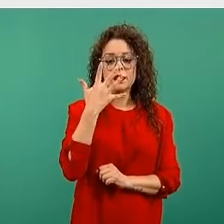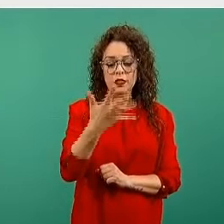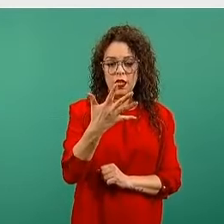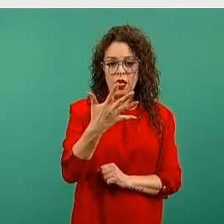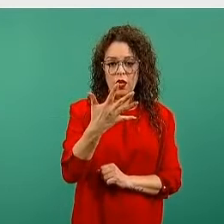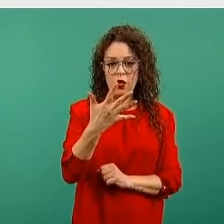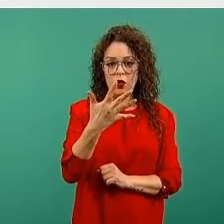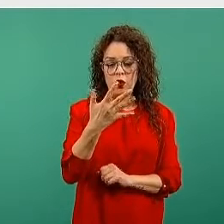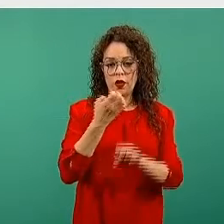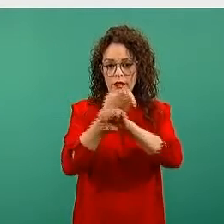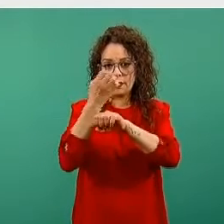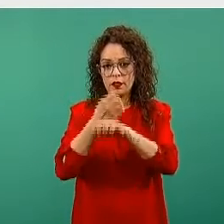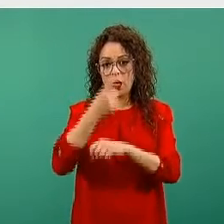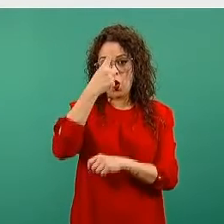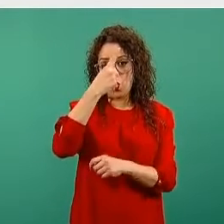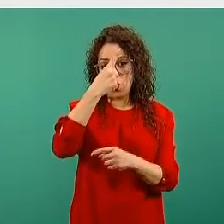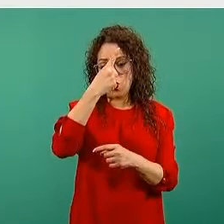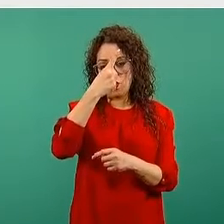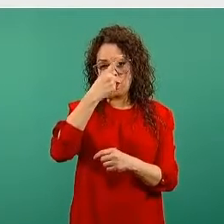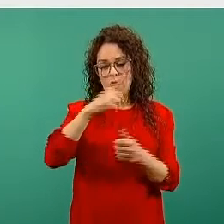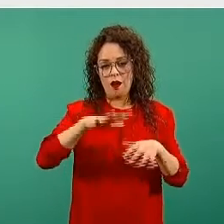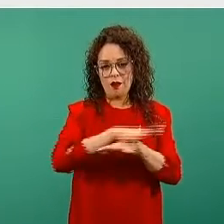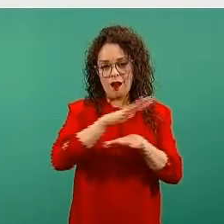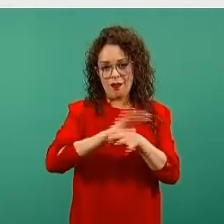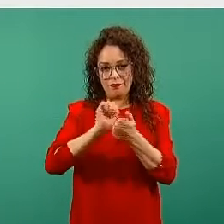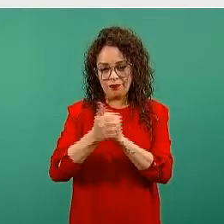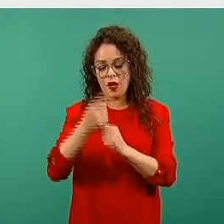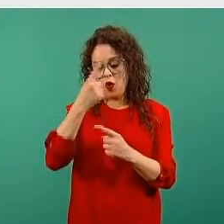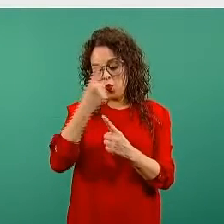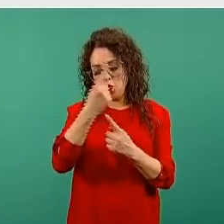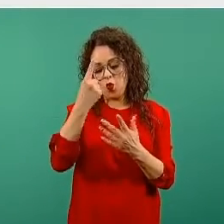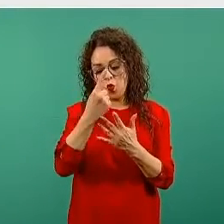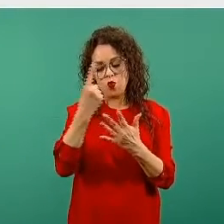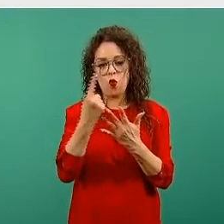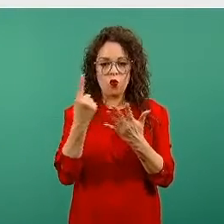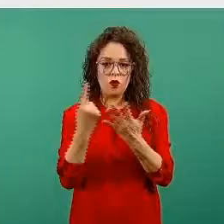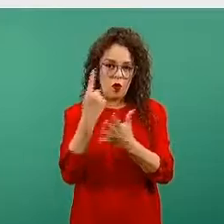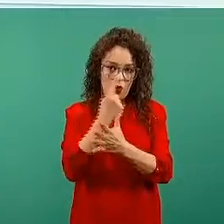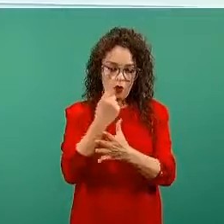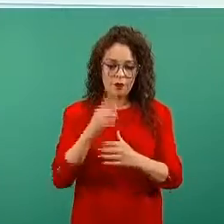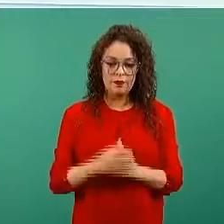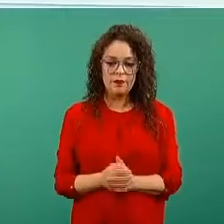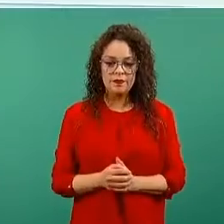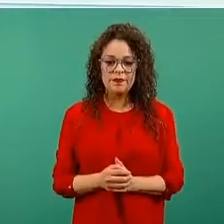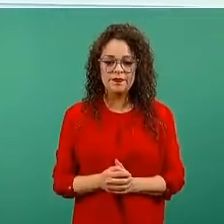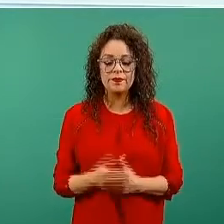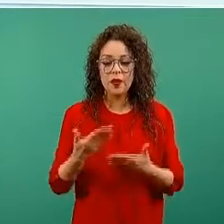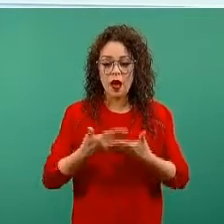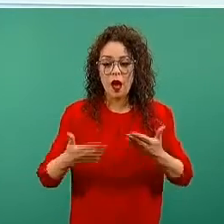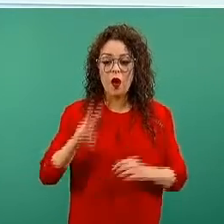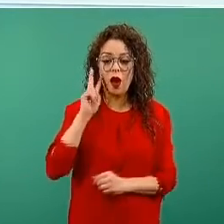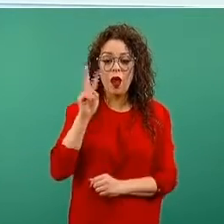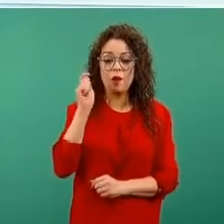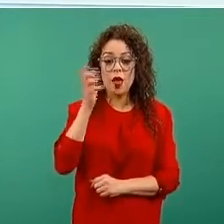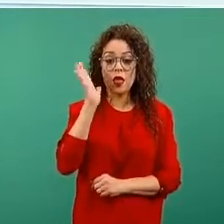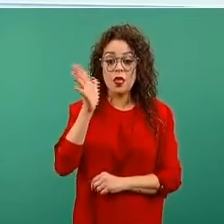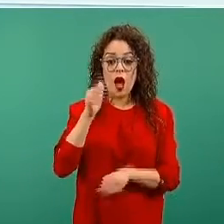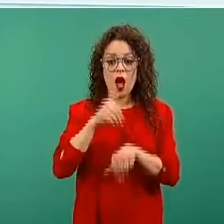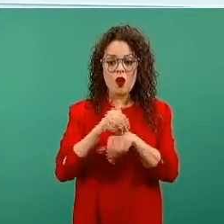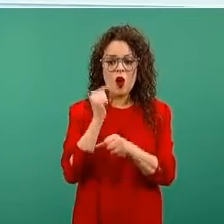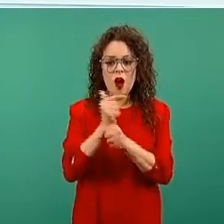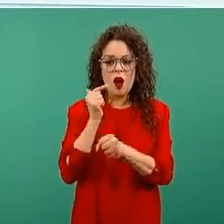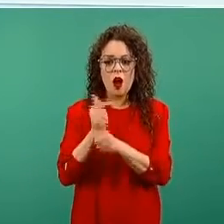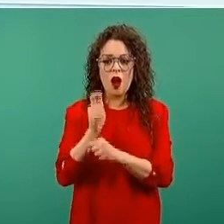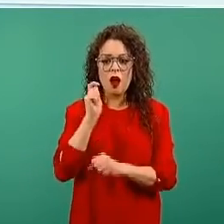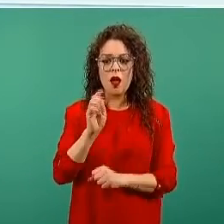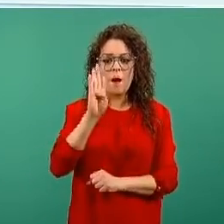han llevado a cabo. Dentro de las variantes de interés, obviamente destacaríamos en el número de detecciones, la de la